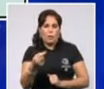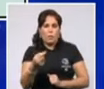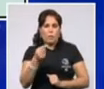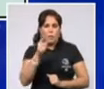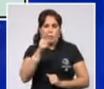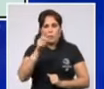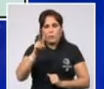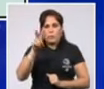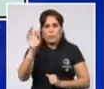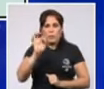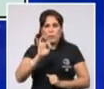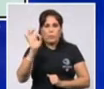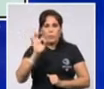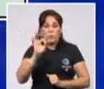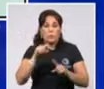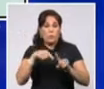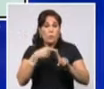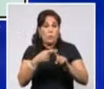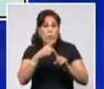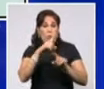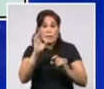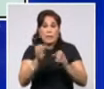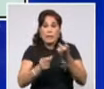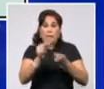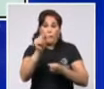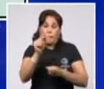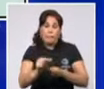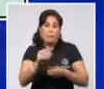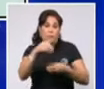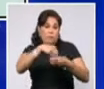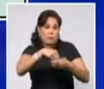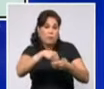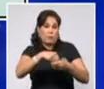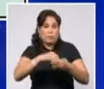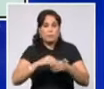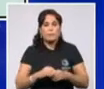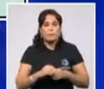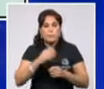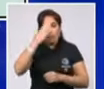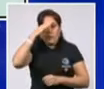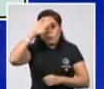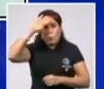3,12 por 100.000 habitantes. Cuba, con una tasa de